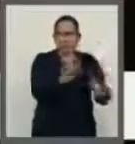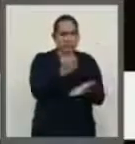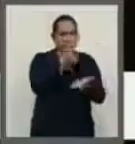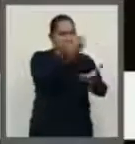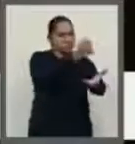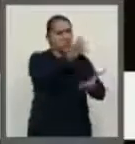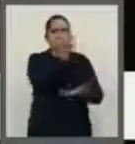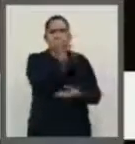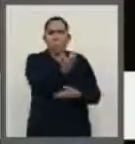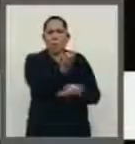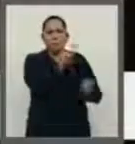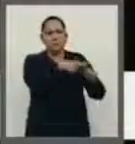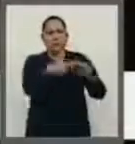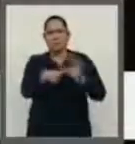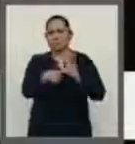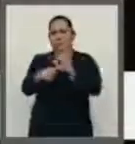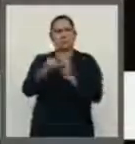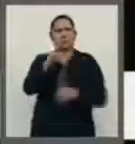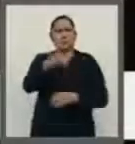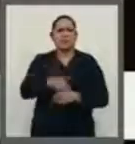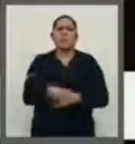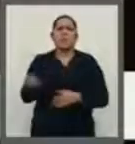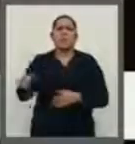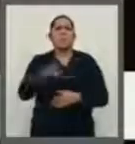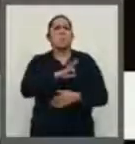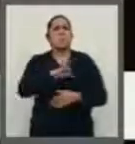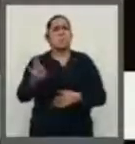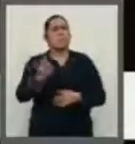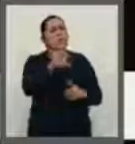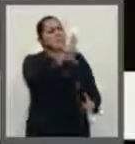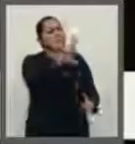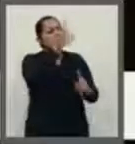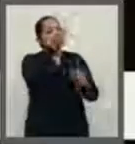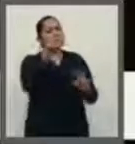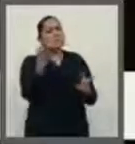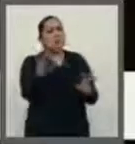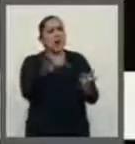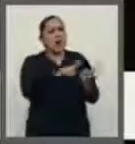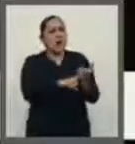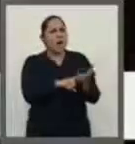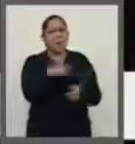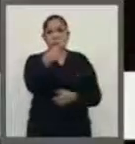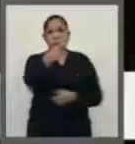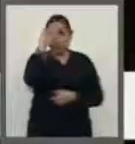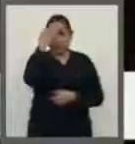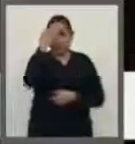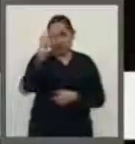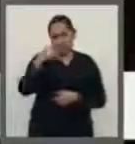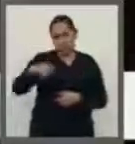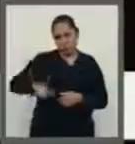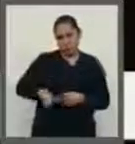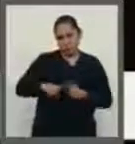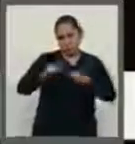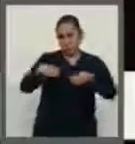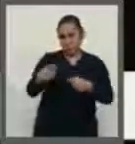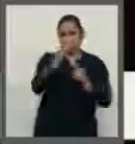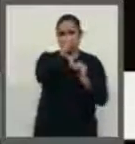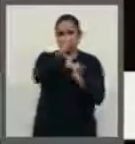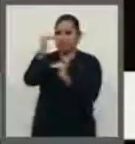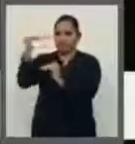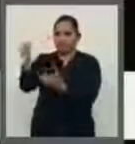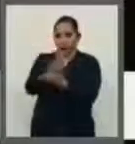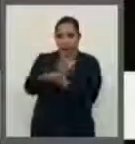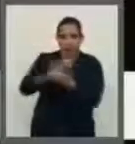Esta contratación se hará en función del agotamiento del tiempo oficial. Aquí no hay memoria